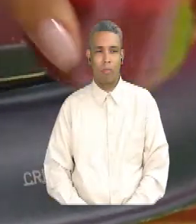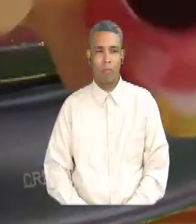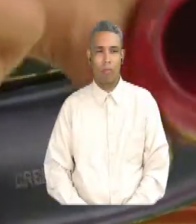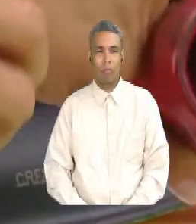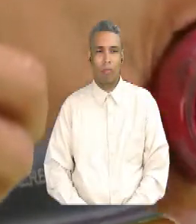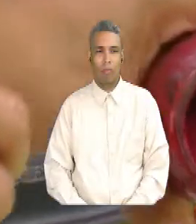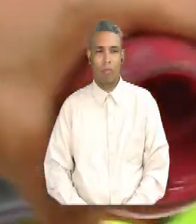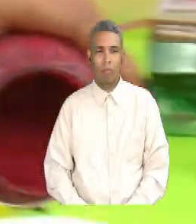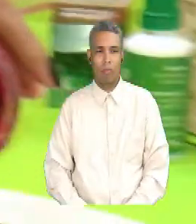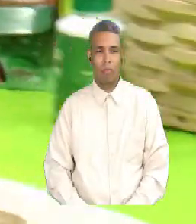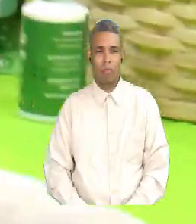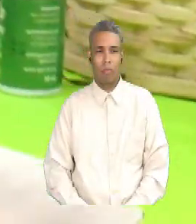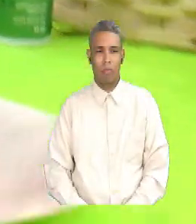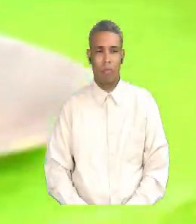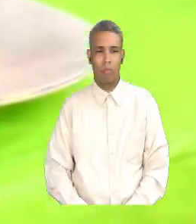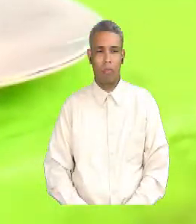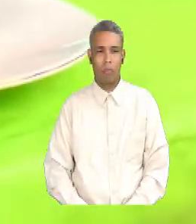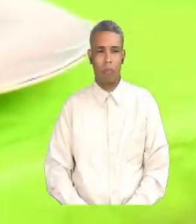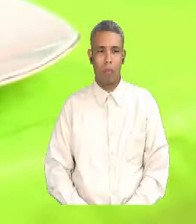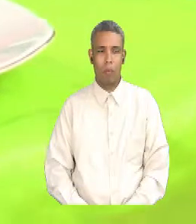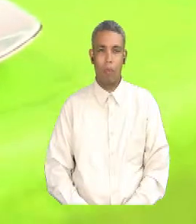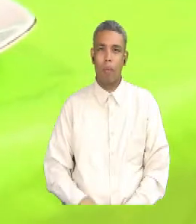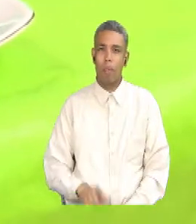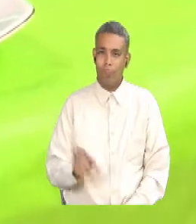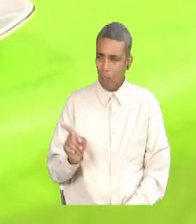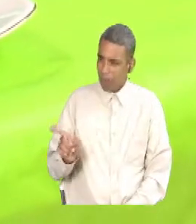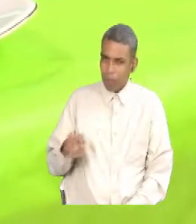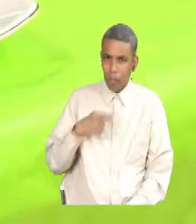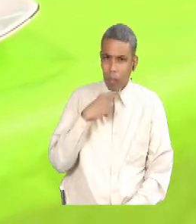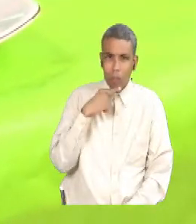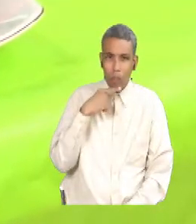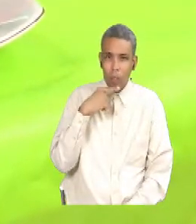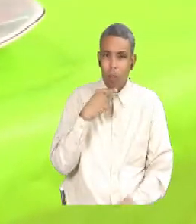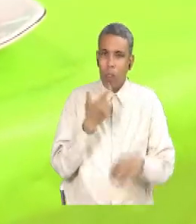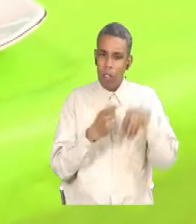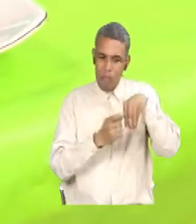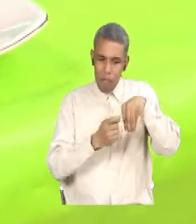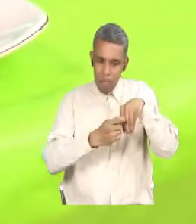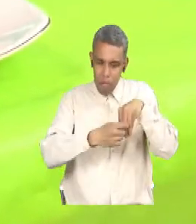Ya servimos con salsa de frutos rojos, podemos utilizar salsa de chocolate,